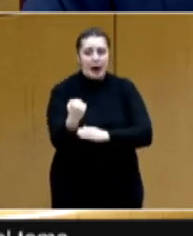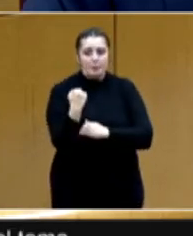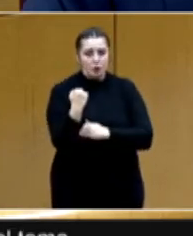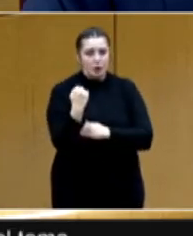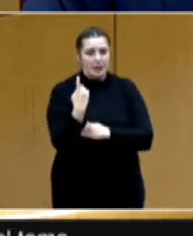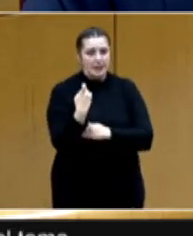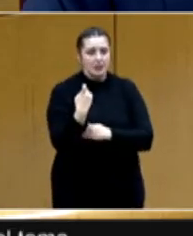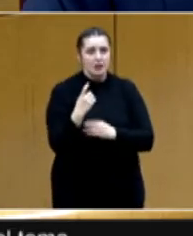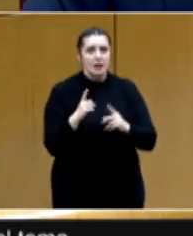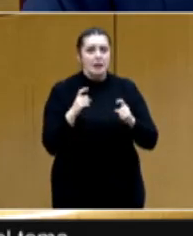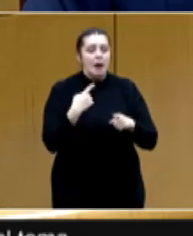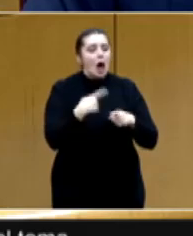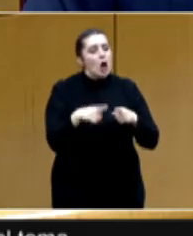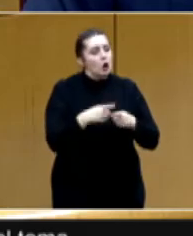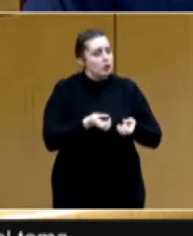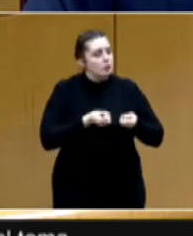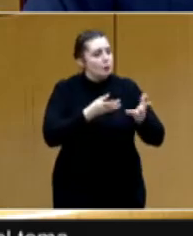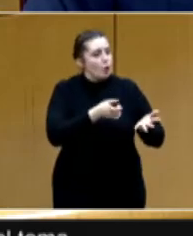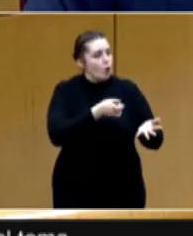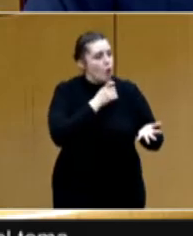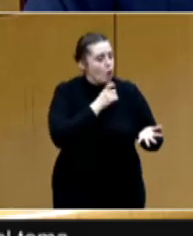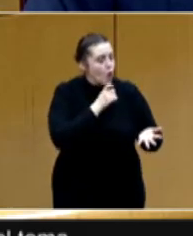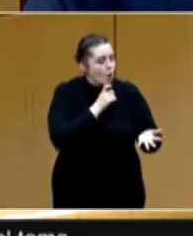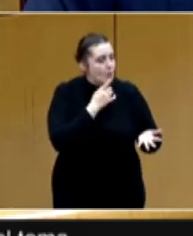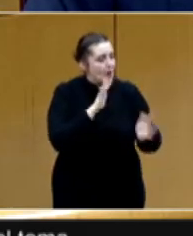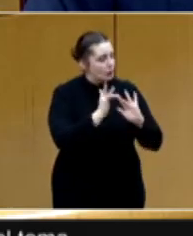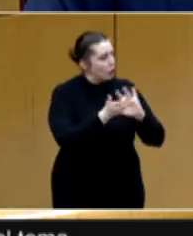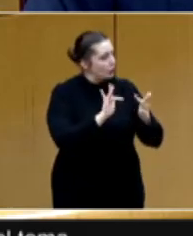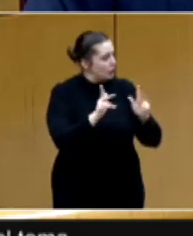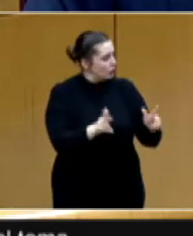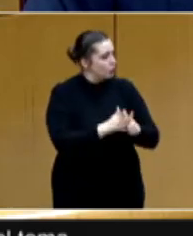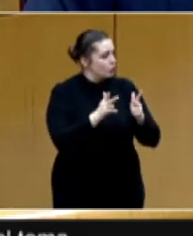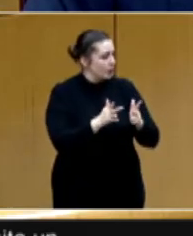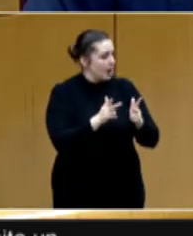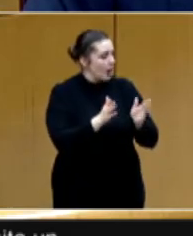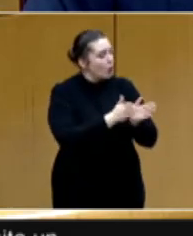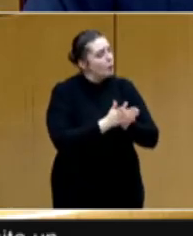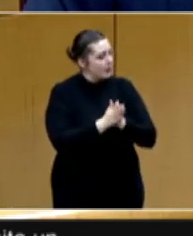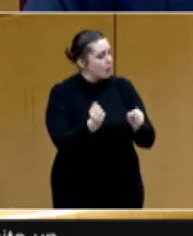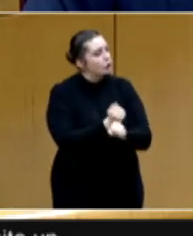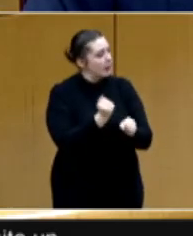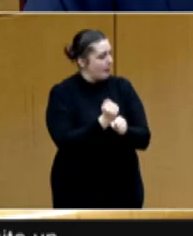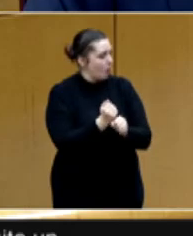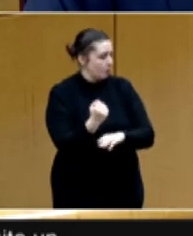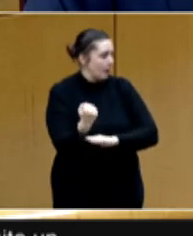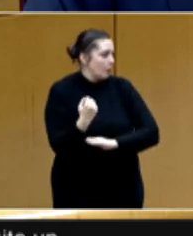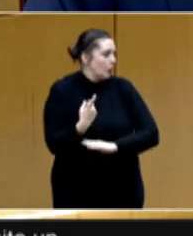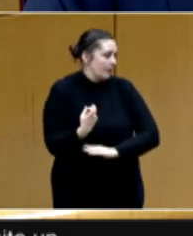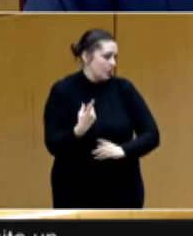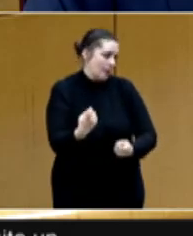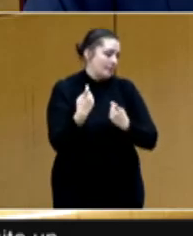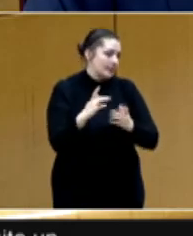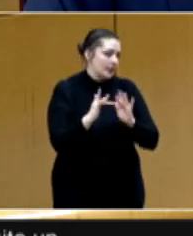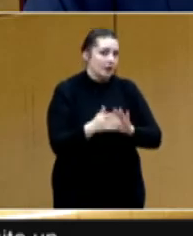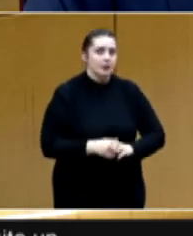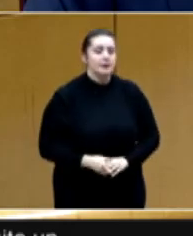Cómo decir las cosas y tener buena relación social con los compañeros de trabajo vale en